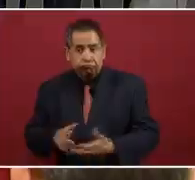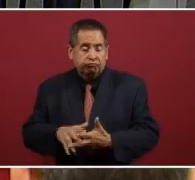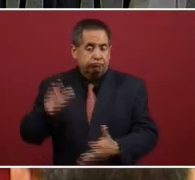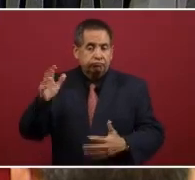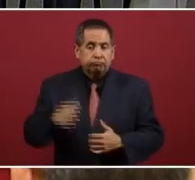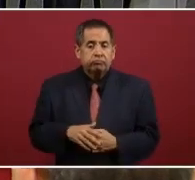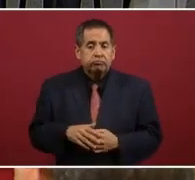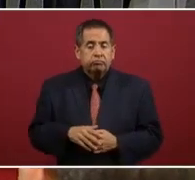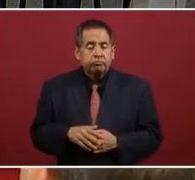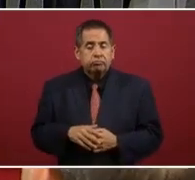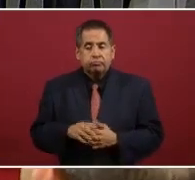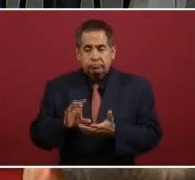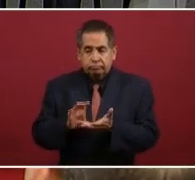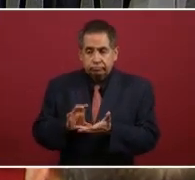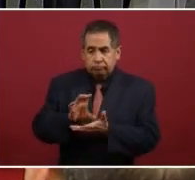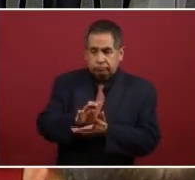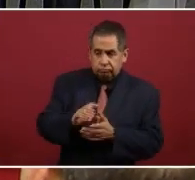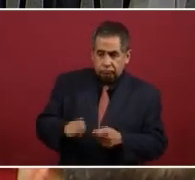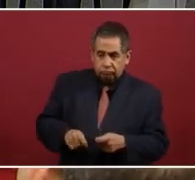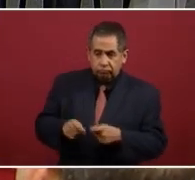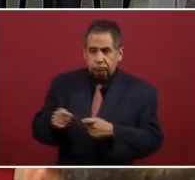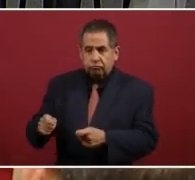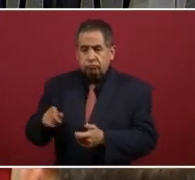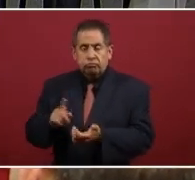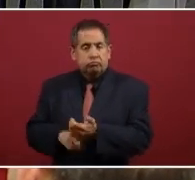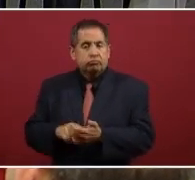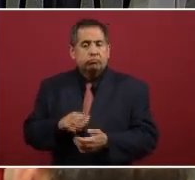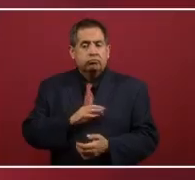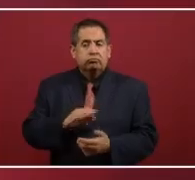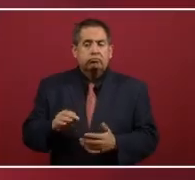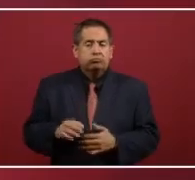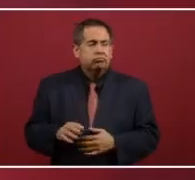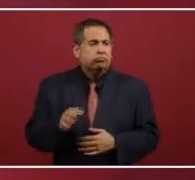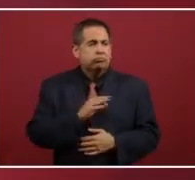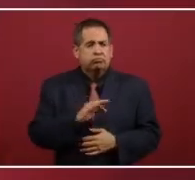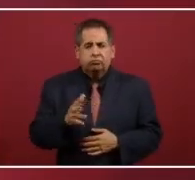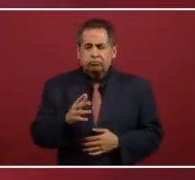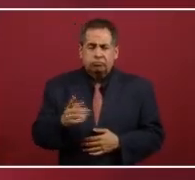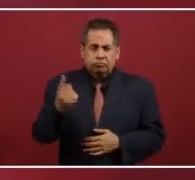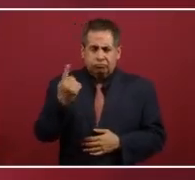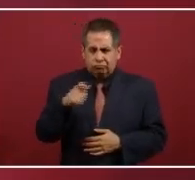Es una inversión de alrededor de